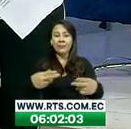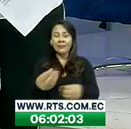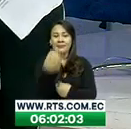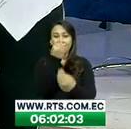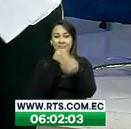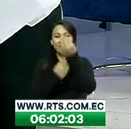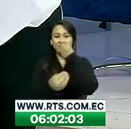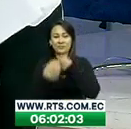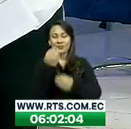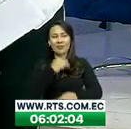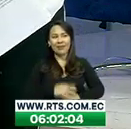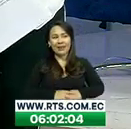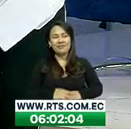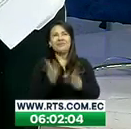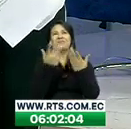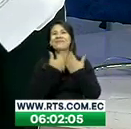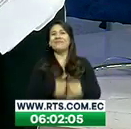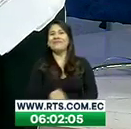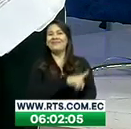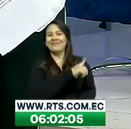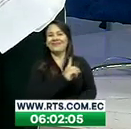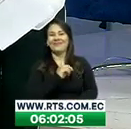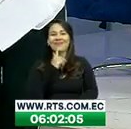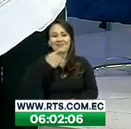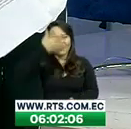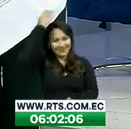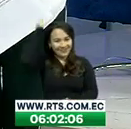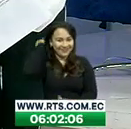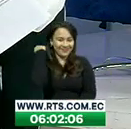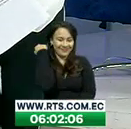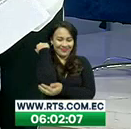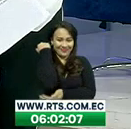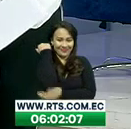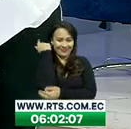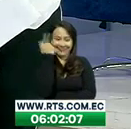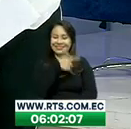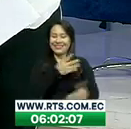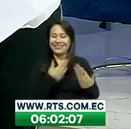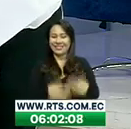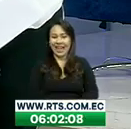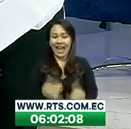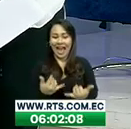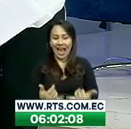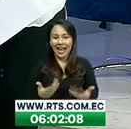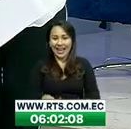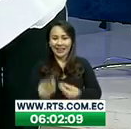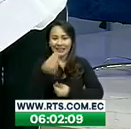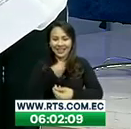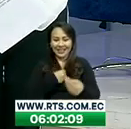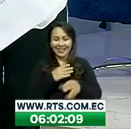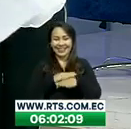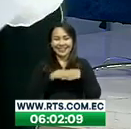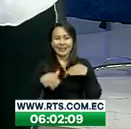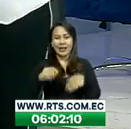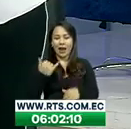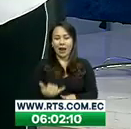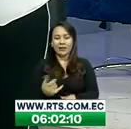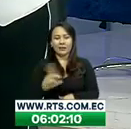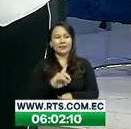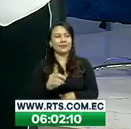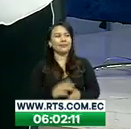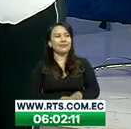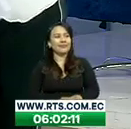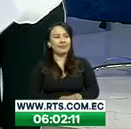comer. Por fin, el tío Codocraft, solcito de la noticia. Vamos a bajar. No, ahorita no, mi amor, María Paula, ya se